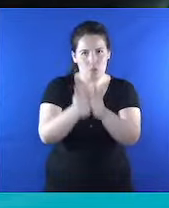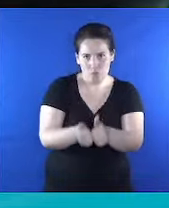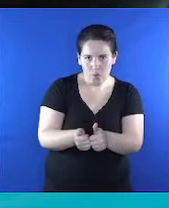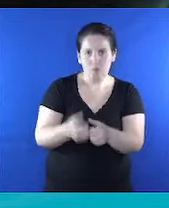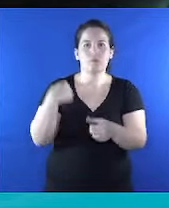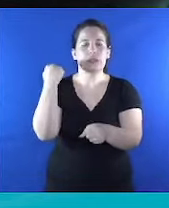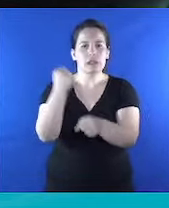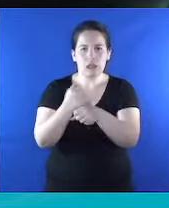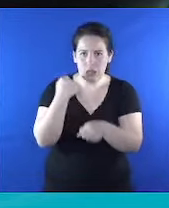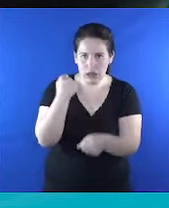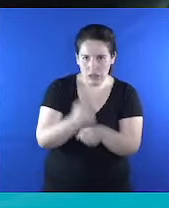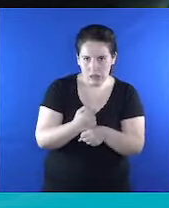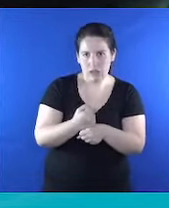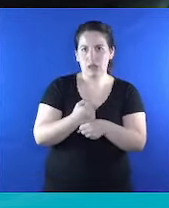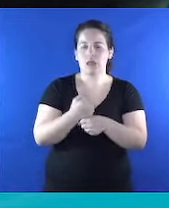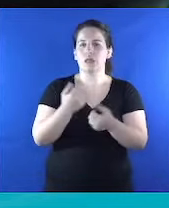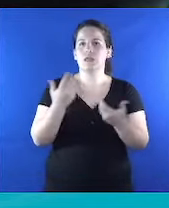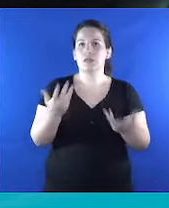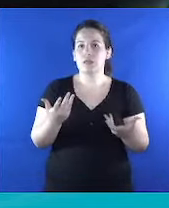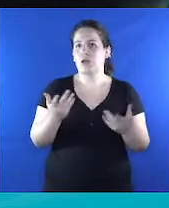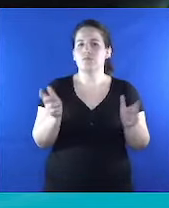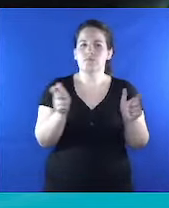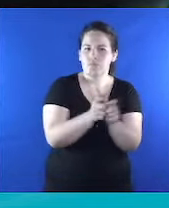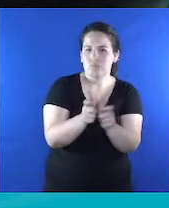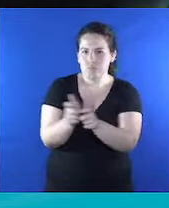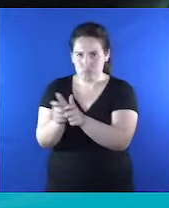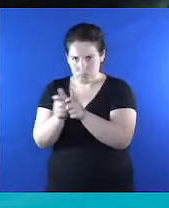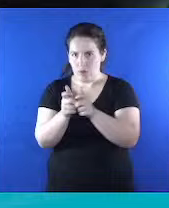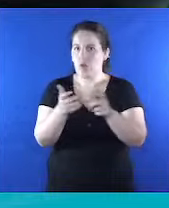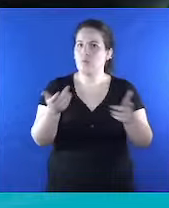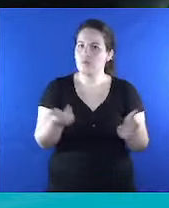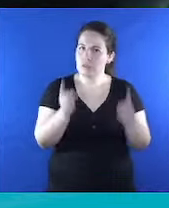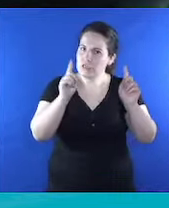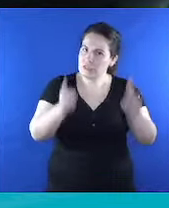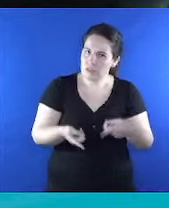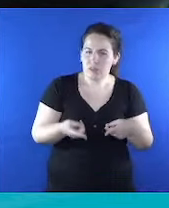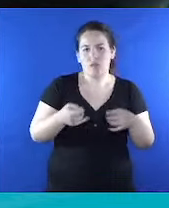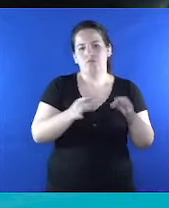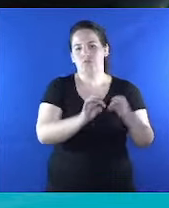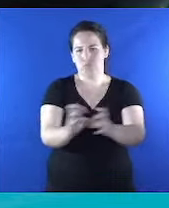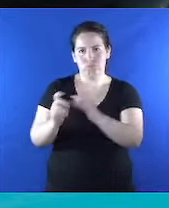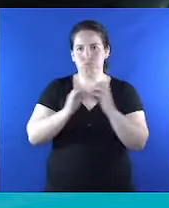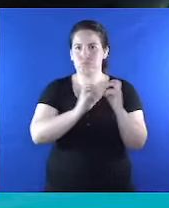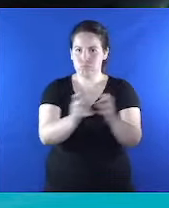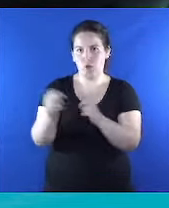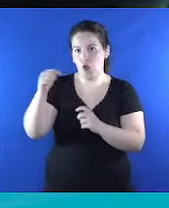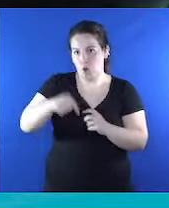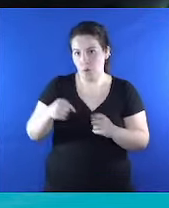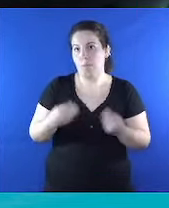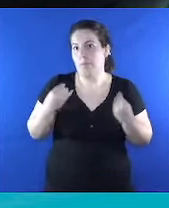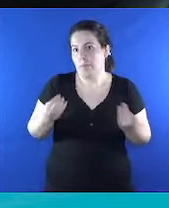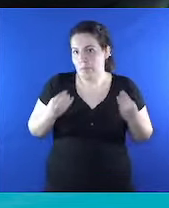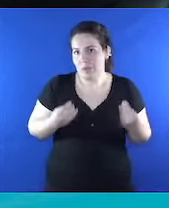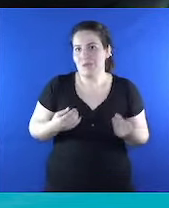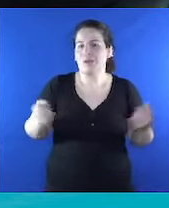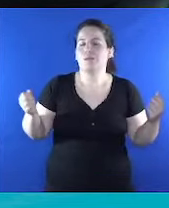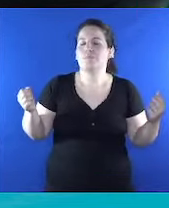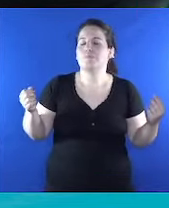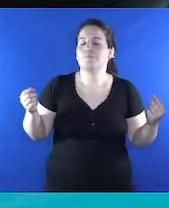han trabajado eh en las comisiones y también en labor parlamentaria el día de hoy para que se pueda